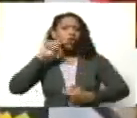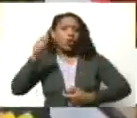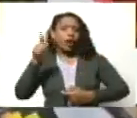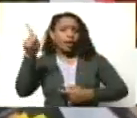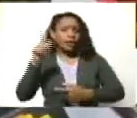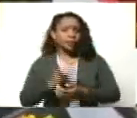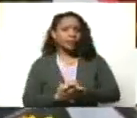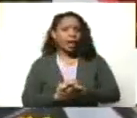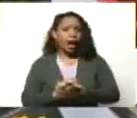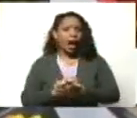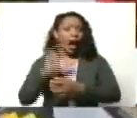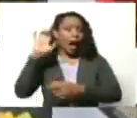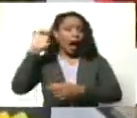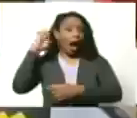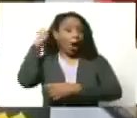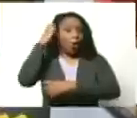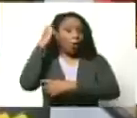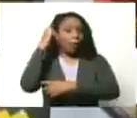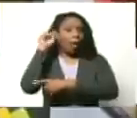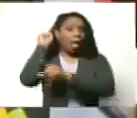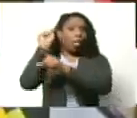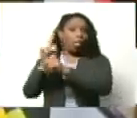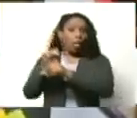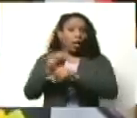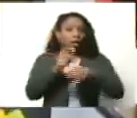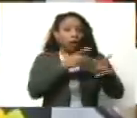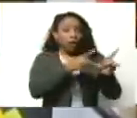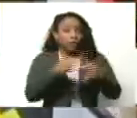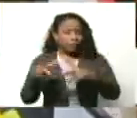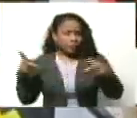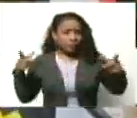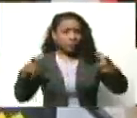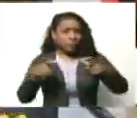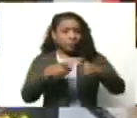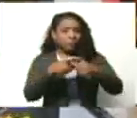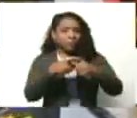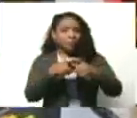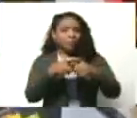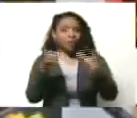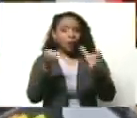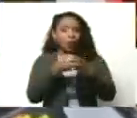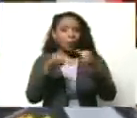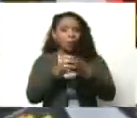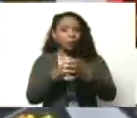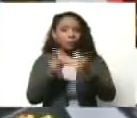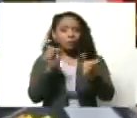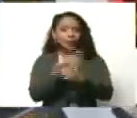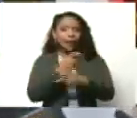ha abandonado los planes de reducción de la generación de